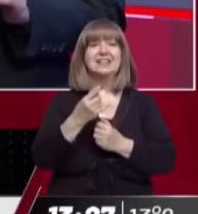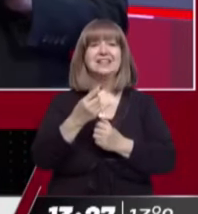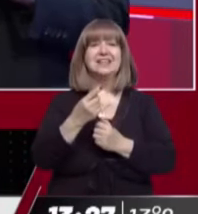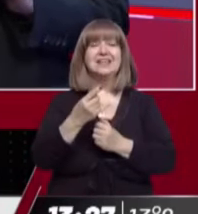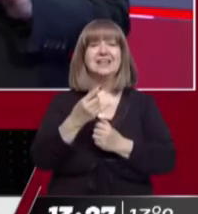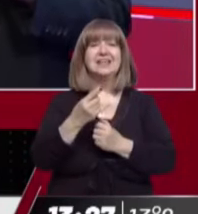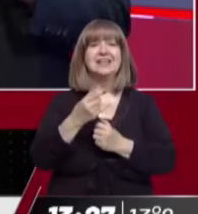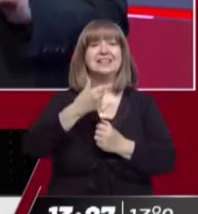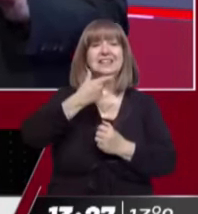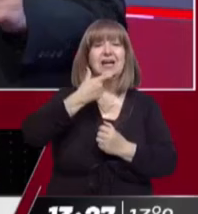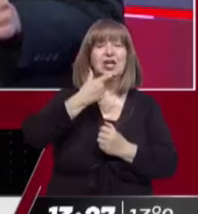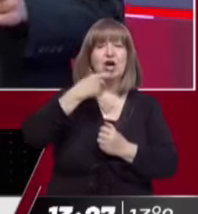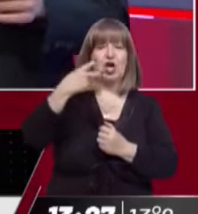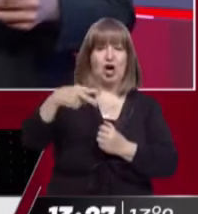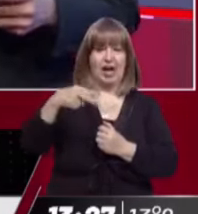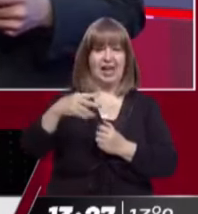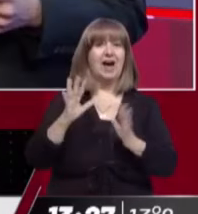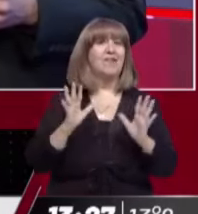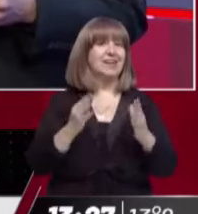conductores Sergio y Noelia.